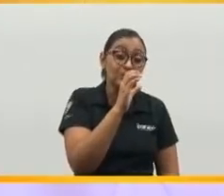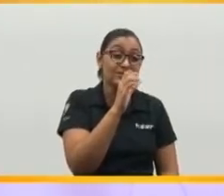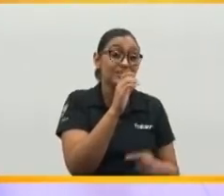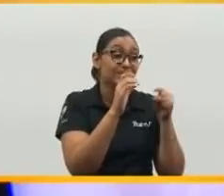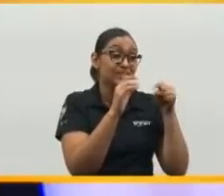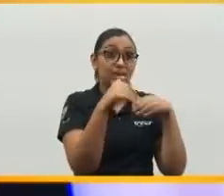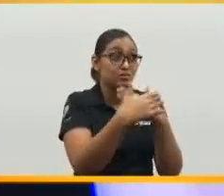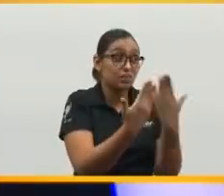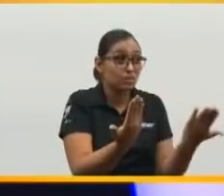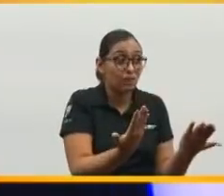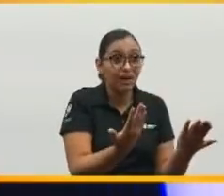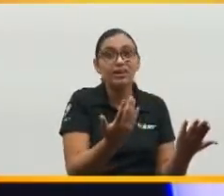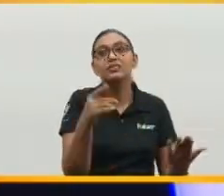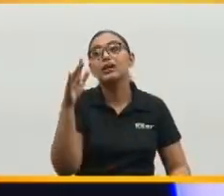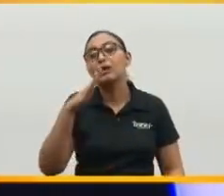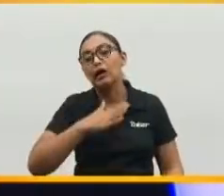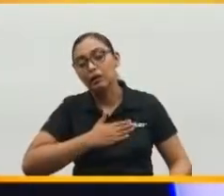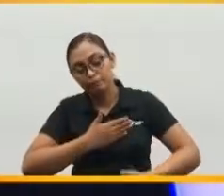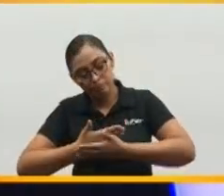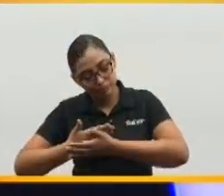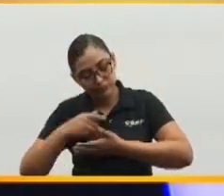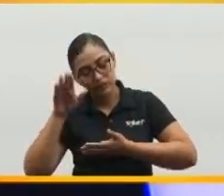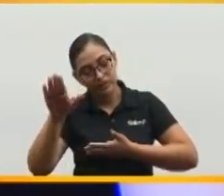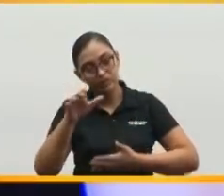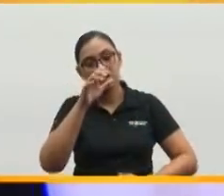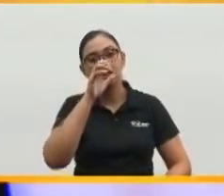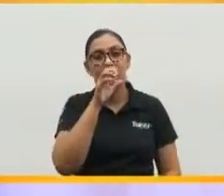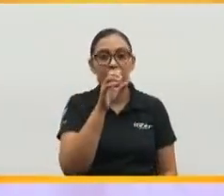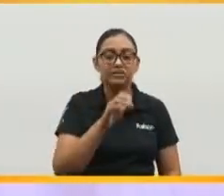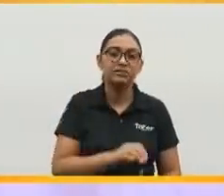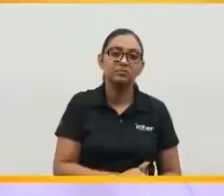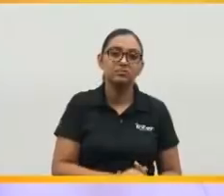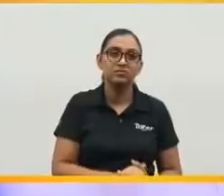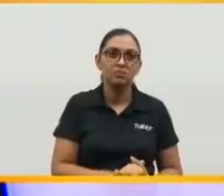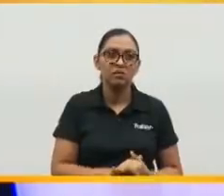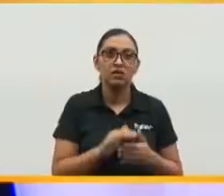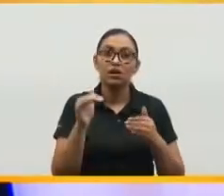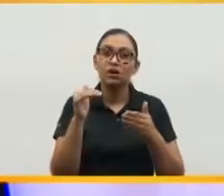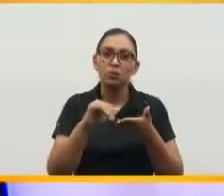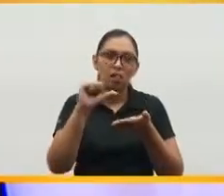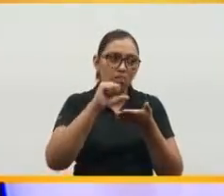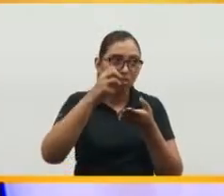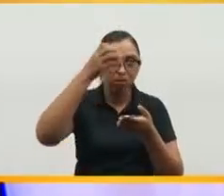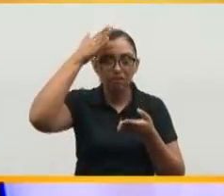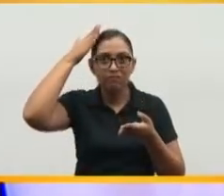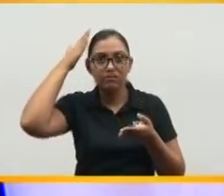Deja usted la vaselina ahí para echar un poquito en los tres pelos que uno tiene por ahí, ya no está porque el cipote lo llevó.